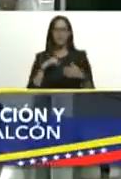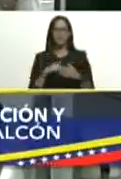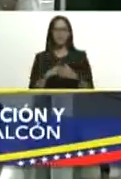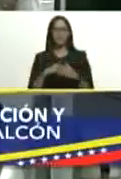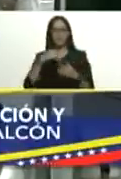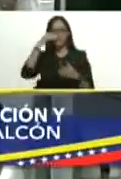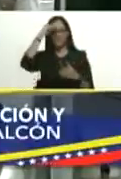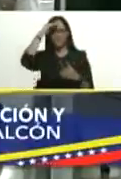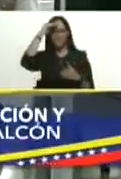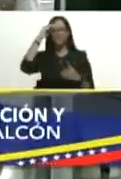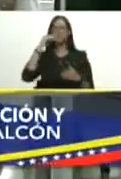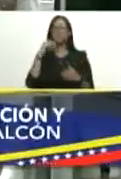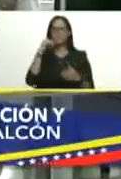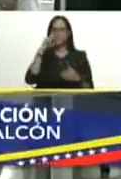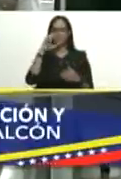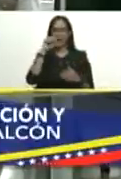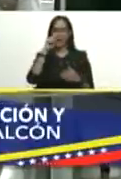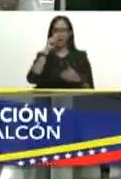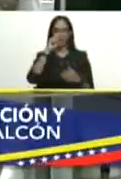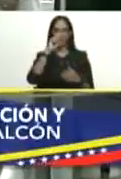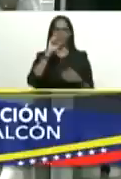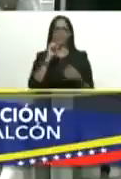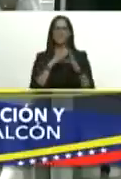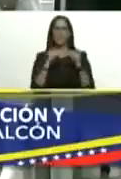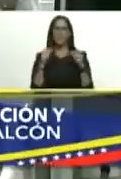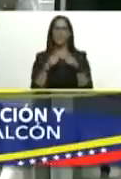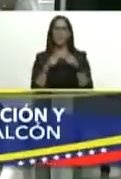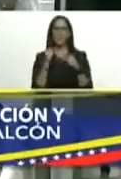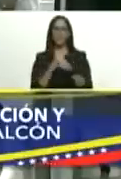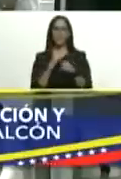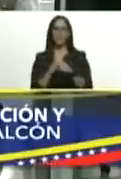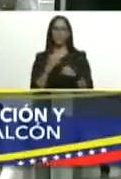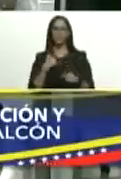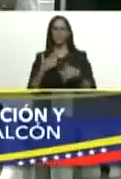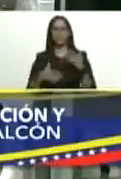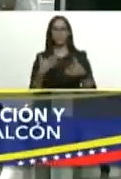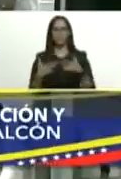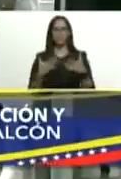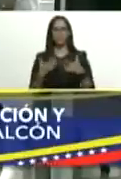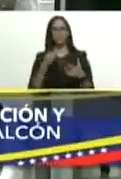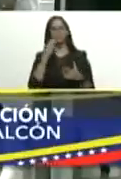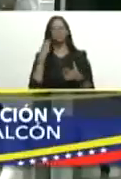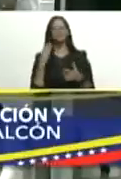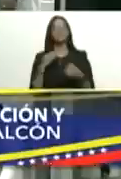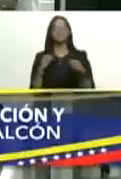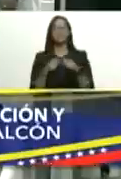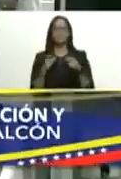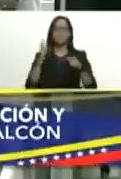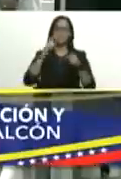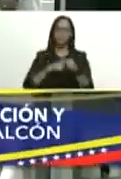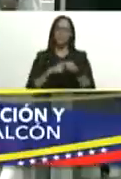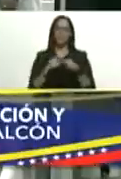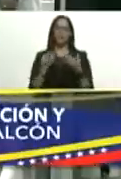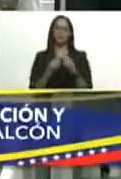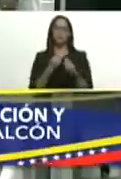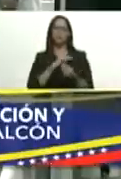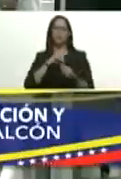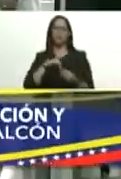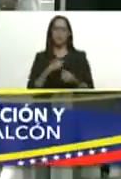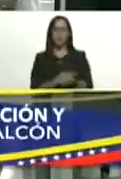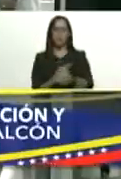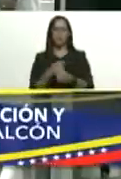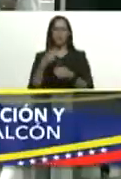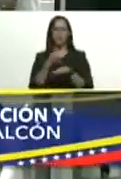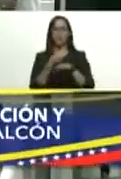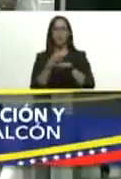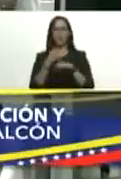en jefe Néstor Reverol y todo este equipo de trabajo, yo me siento orgulloso de ser parte de ese equipo junto con nuestros hermanos gobernadores y